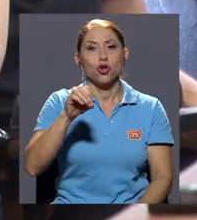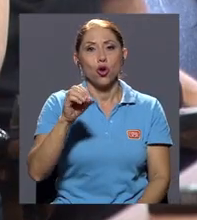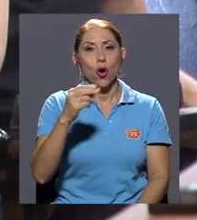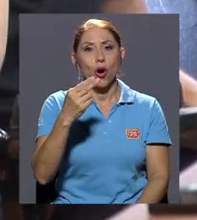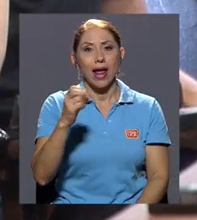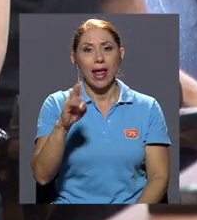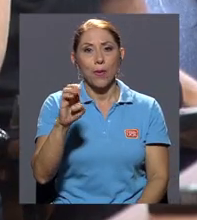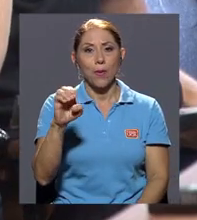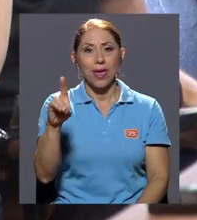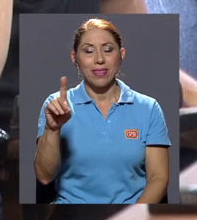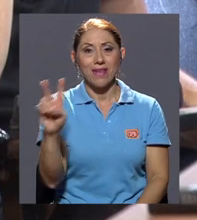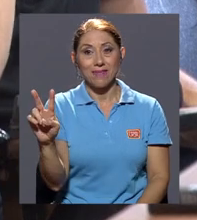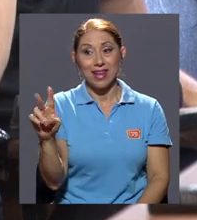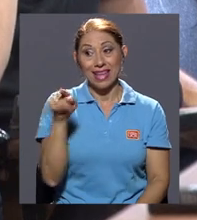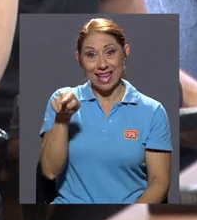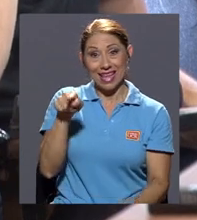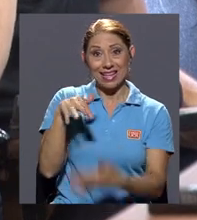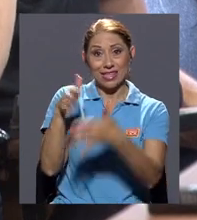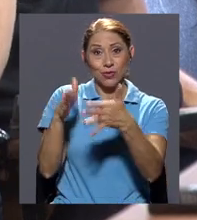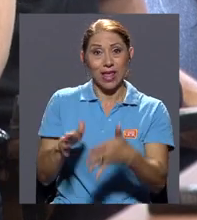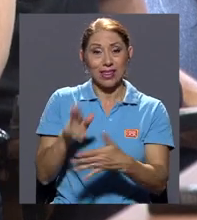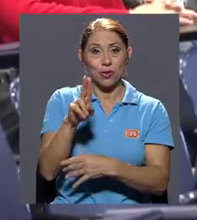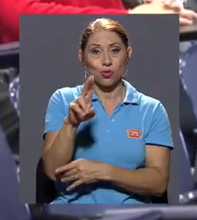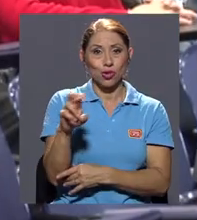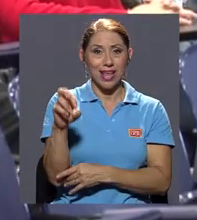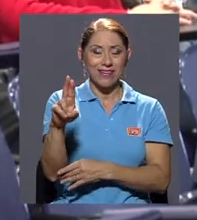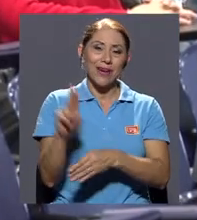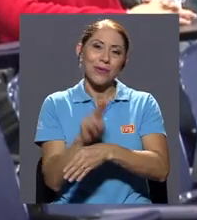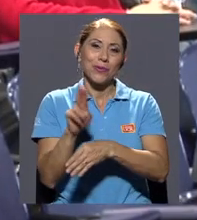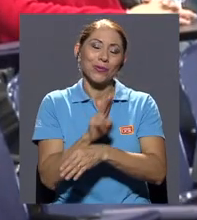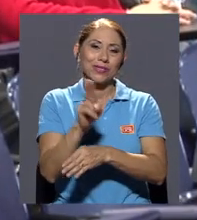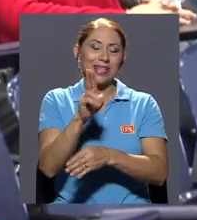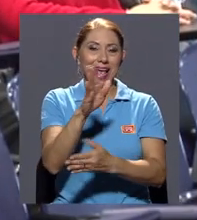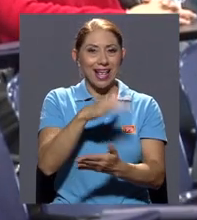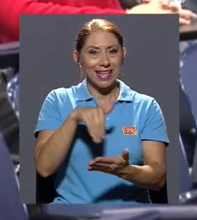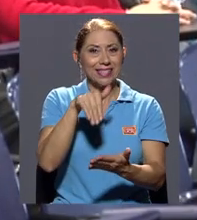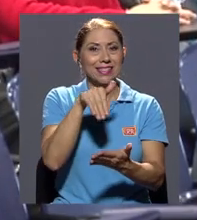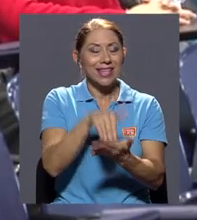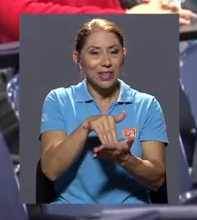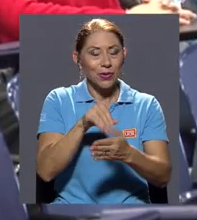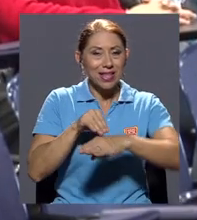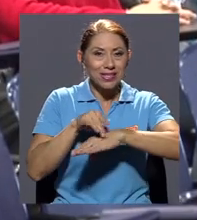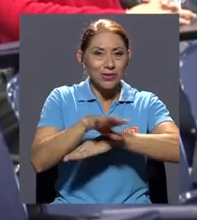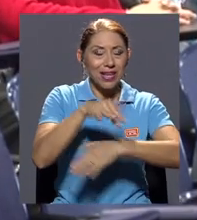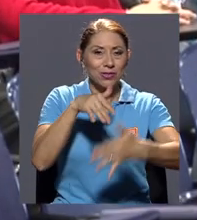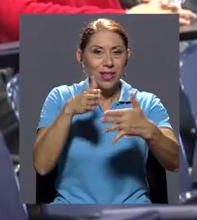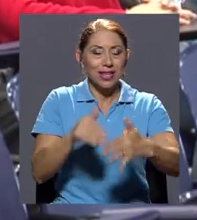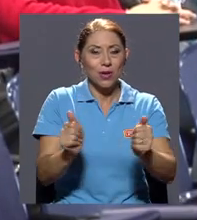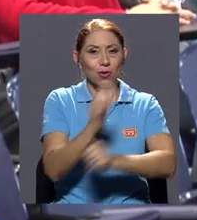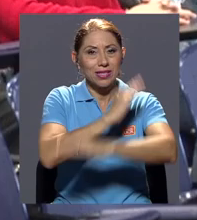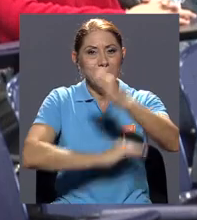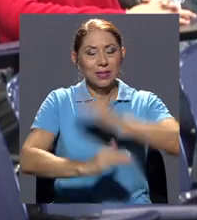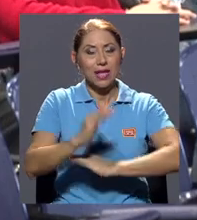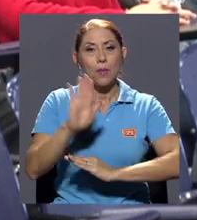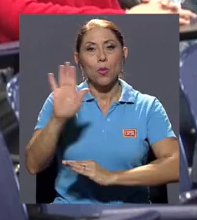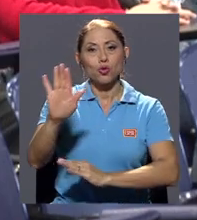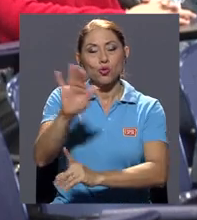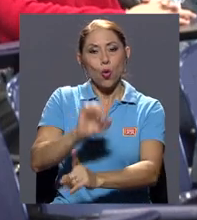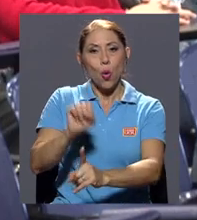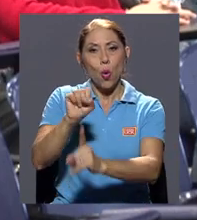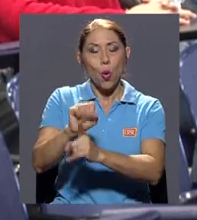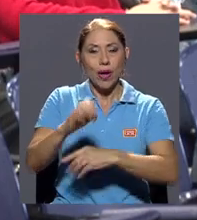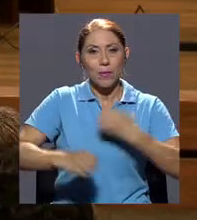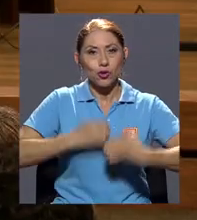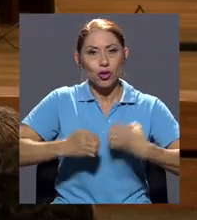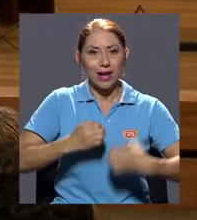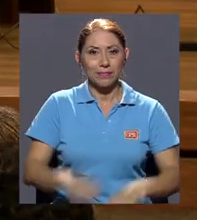es estudiante de la UCR que hace uso de los servicios del Centro de Asesoría Estudiantil con Discapacidad por su condición emocional. No